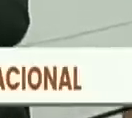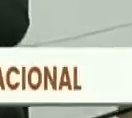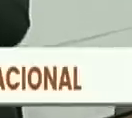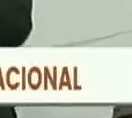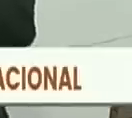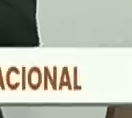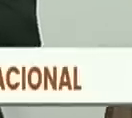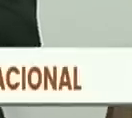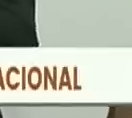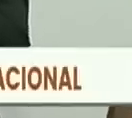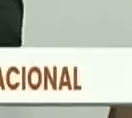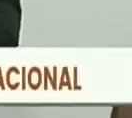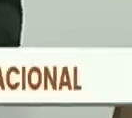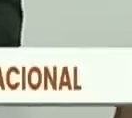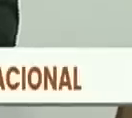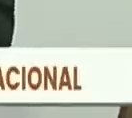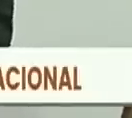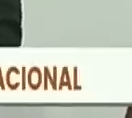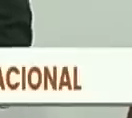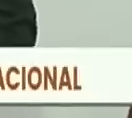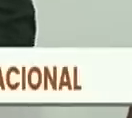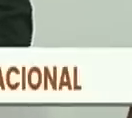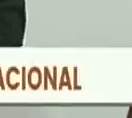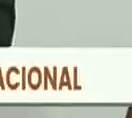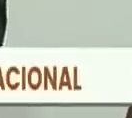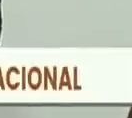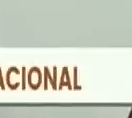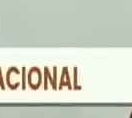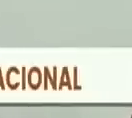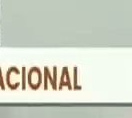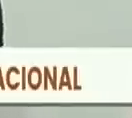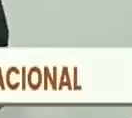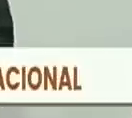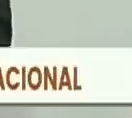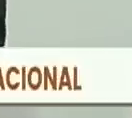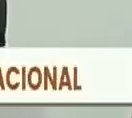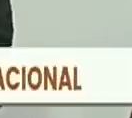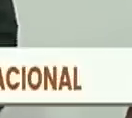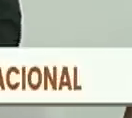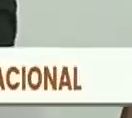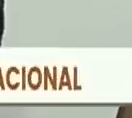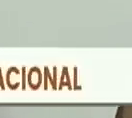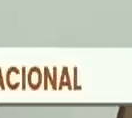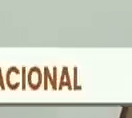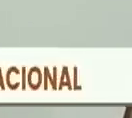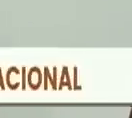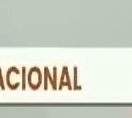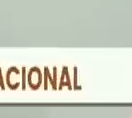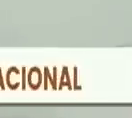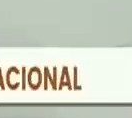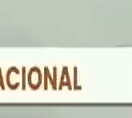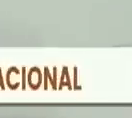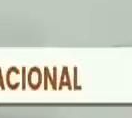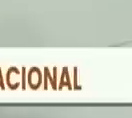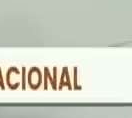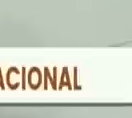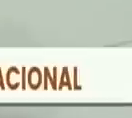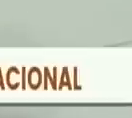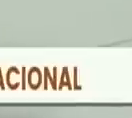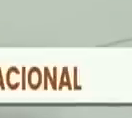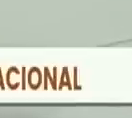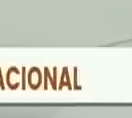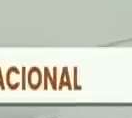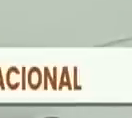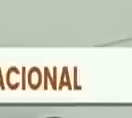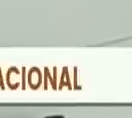Trump era sumirnos en una guerra devastadora, como sumieron a Libia, como sumieron a Irak, como sumieron a Siria. Esa era la verdadera